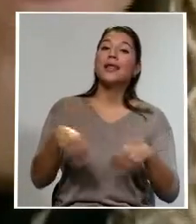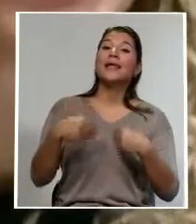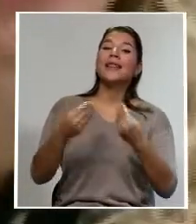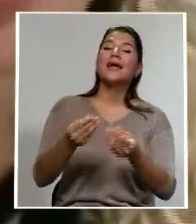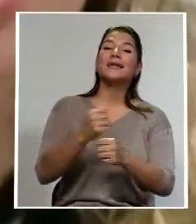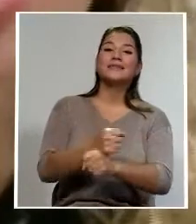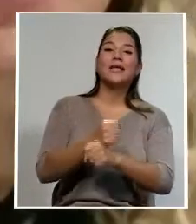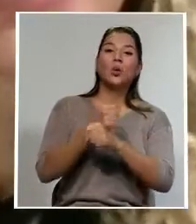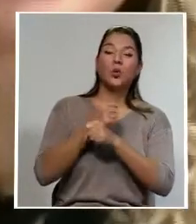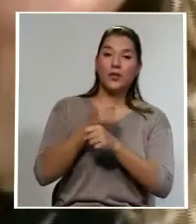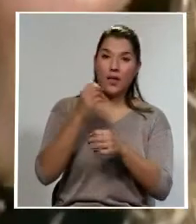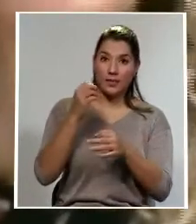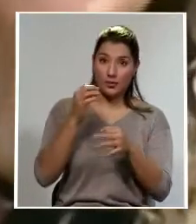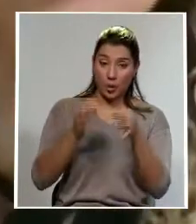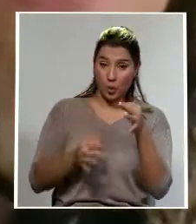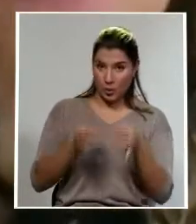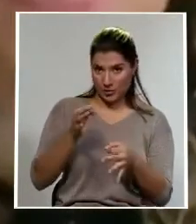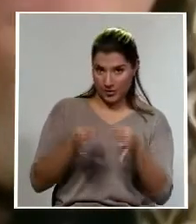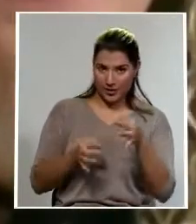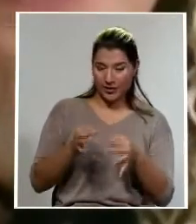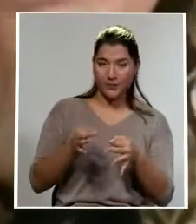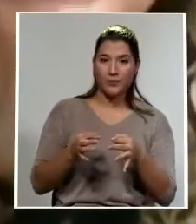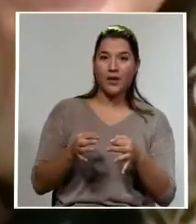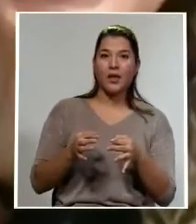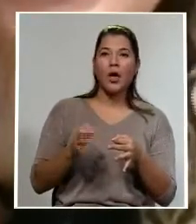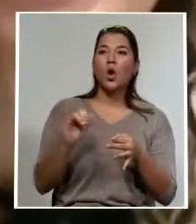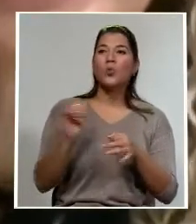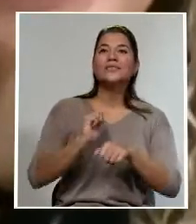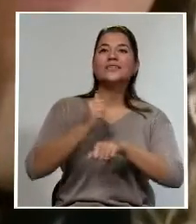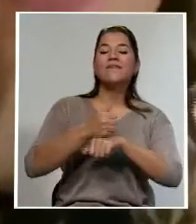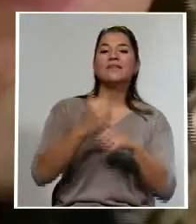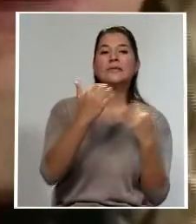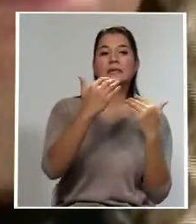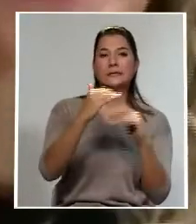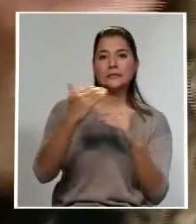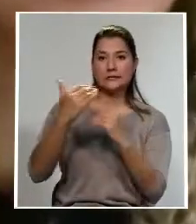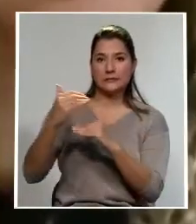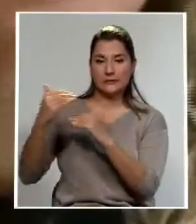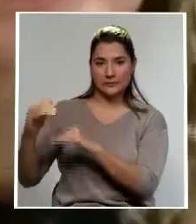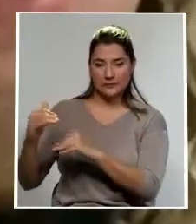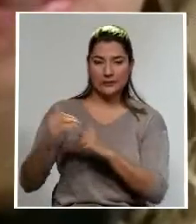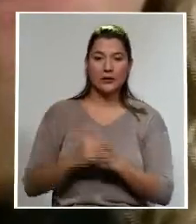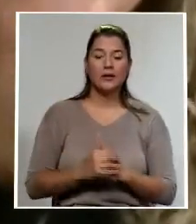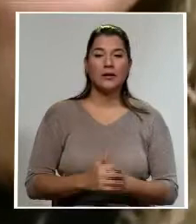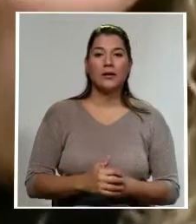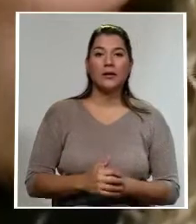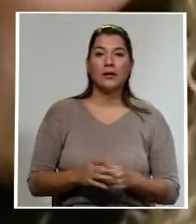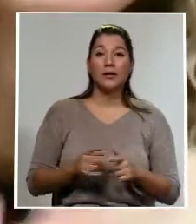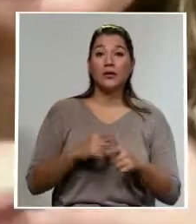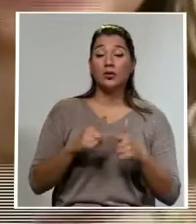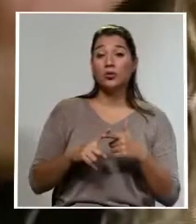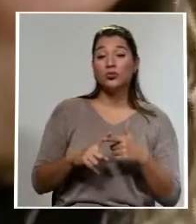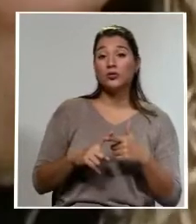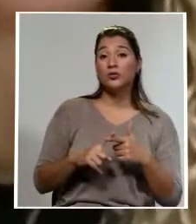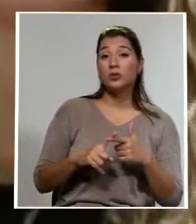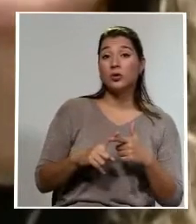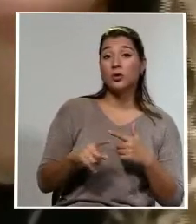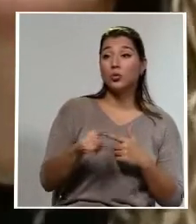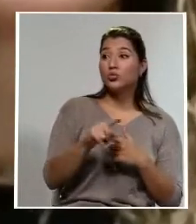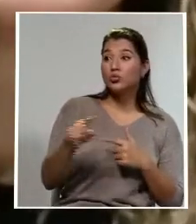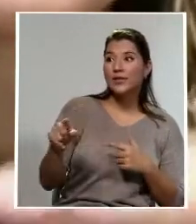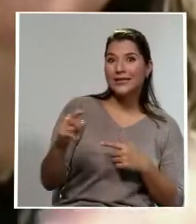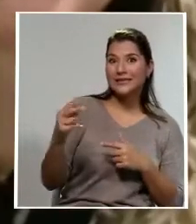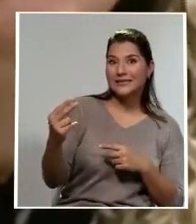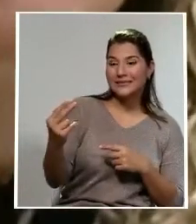vemos, estamos en contacto, ustedes me ven por la pantalla y no hay un parpadeo, no hay esos apagonazos, la luz es